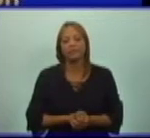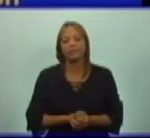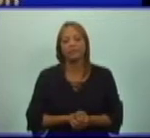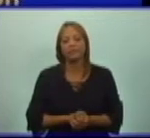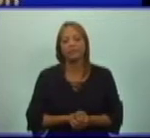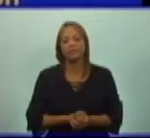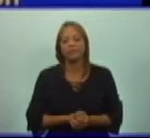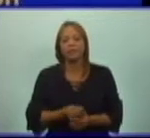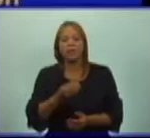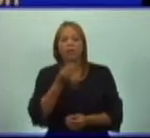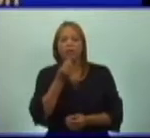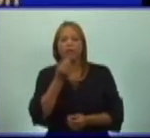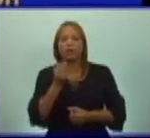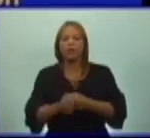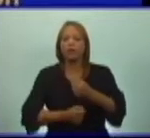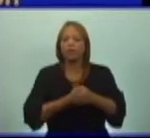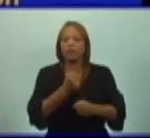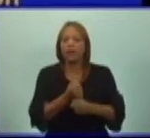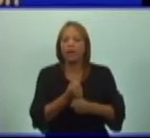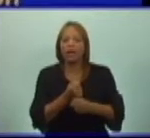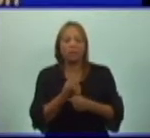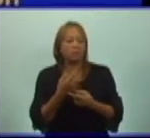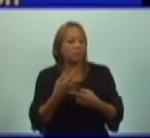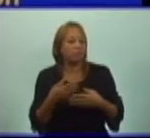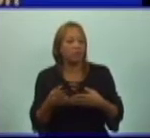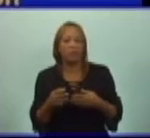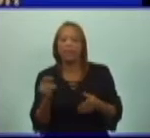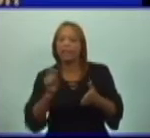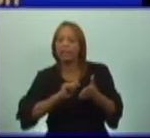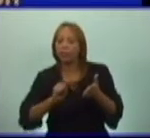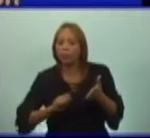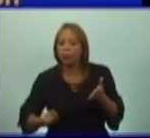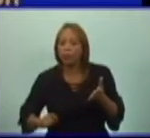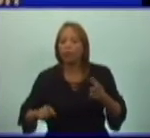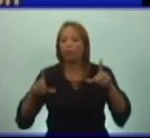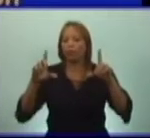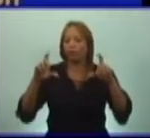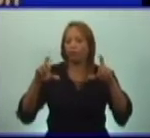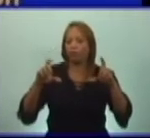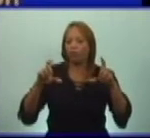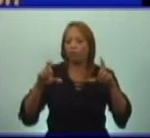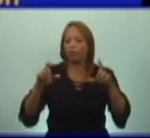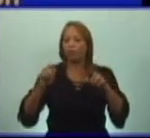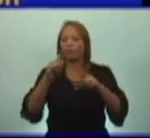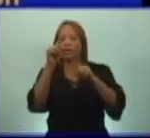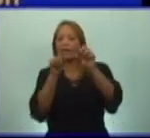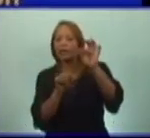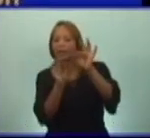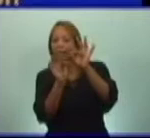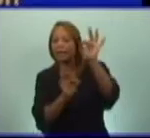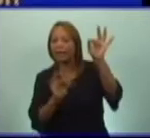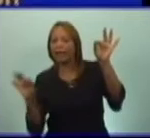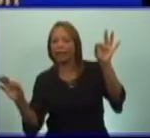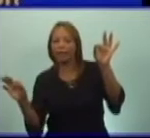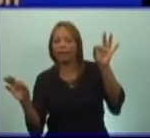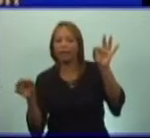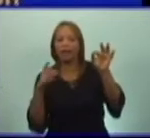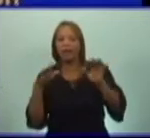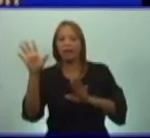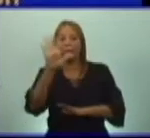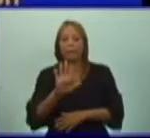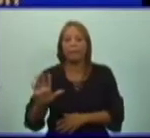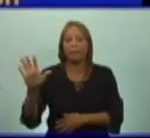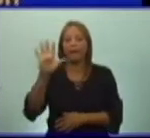Podrán utilizar en este trabajo dibujos, fotos, gráficas,